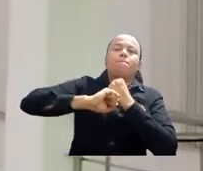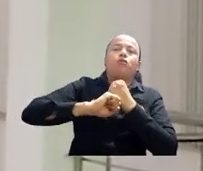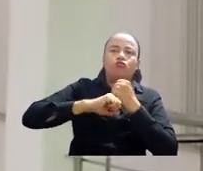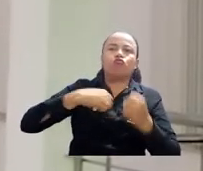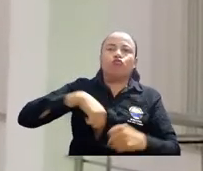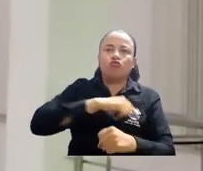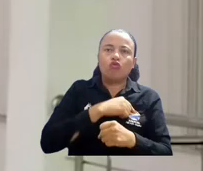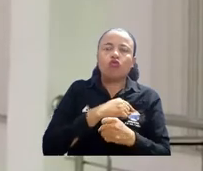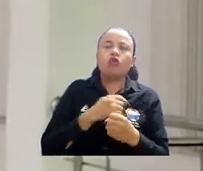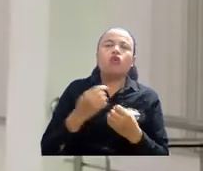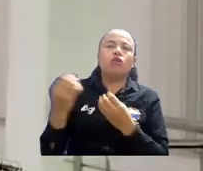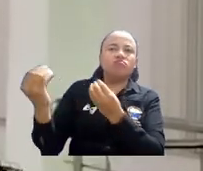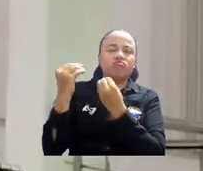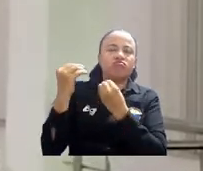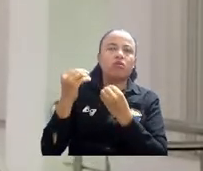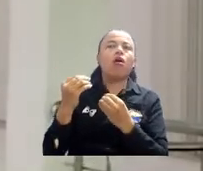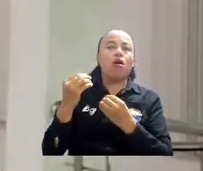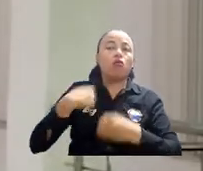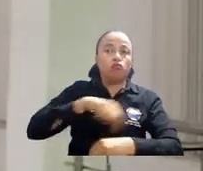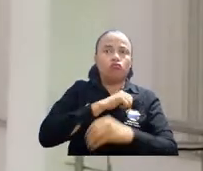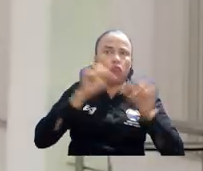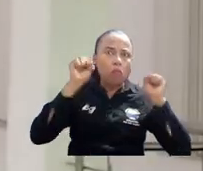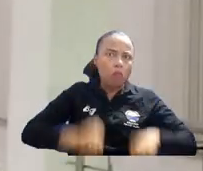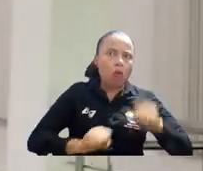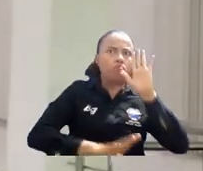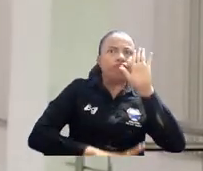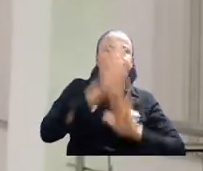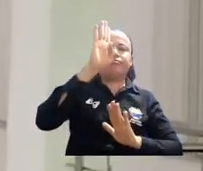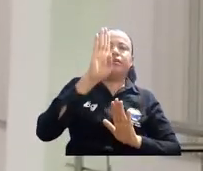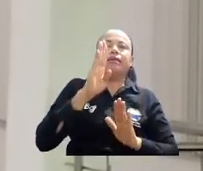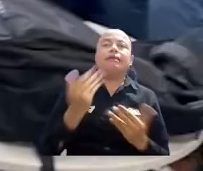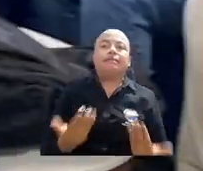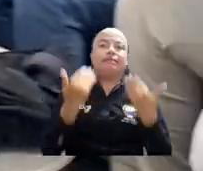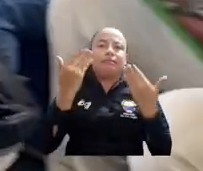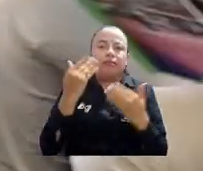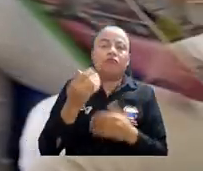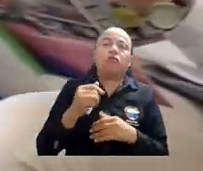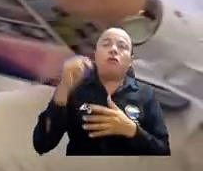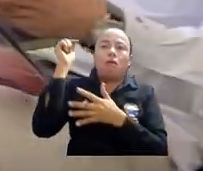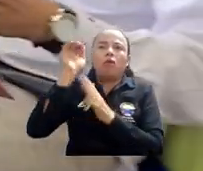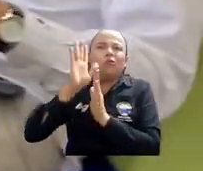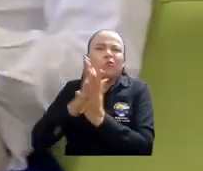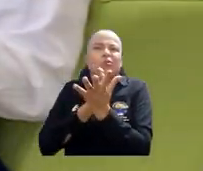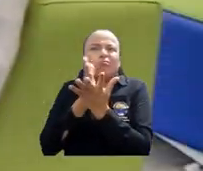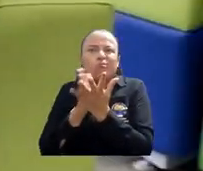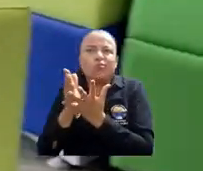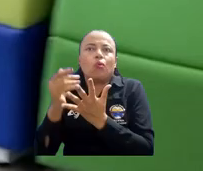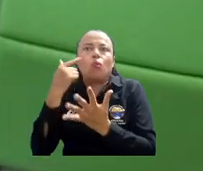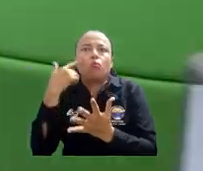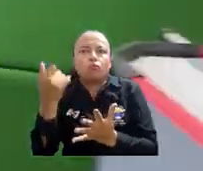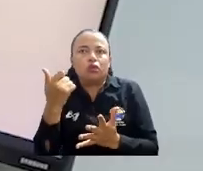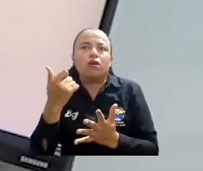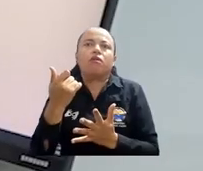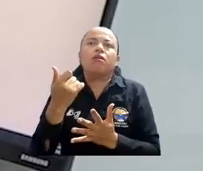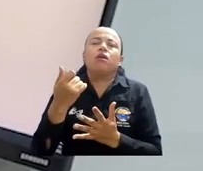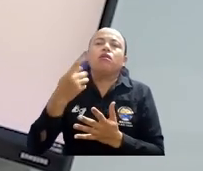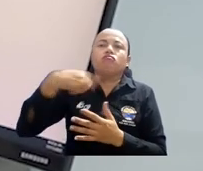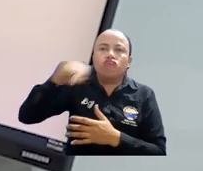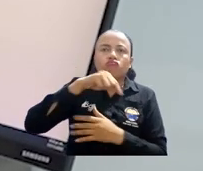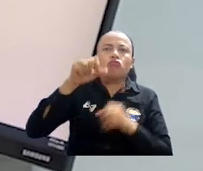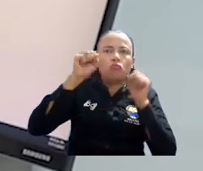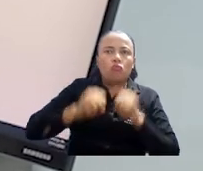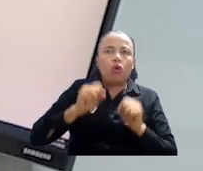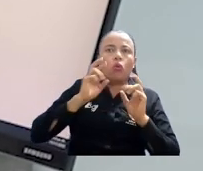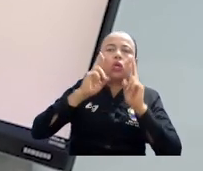es que nos apadrinen, de que vean en nosotros un potencial. Tienen un proceso de bienestar bastante atractivo, un programa que me llamó